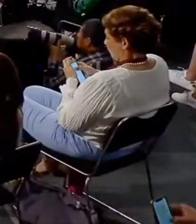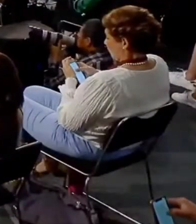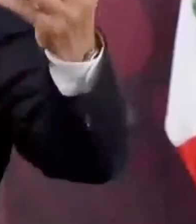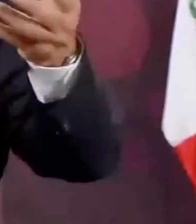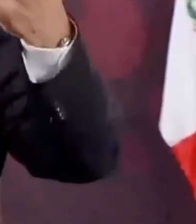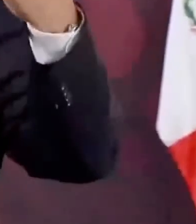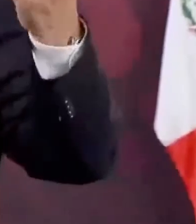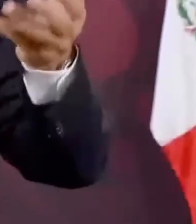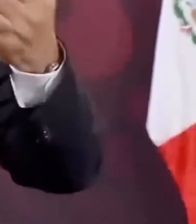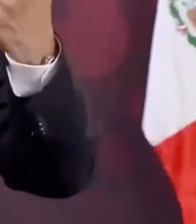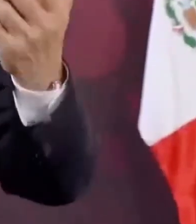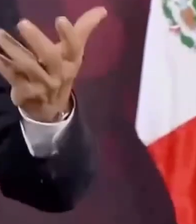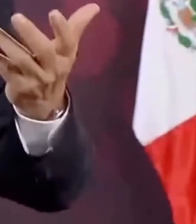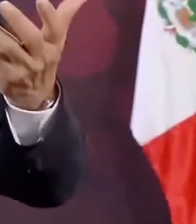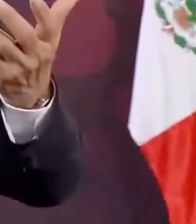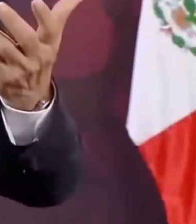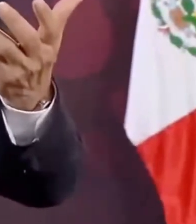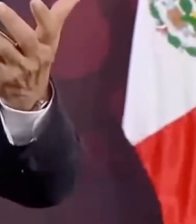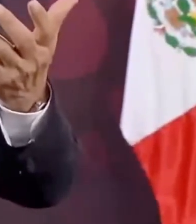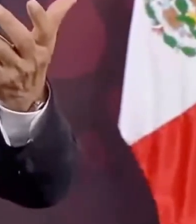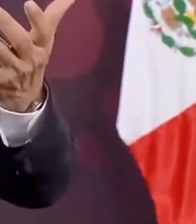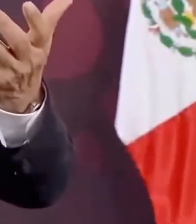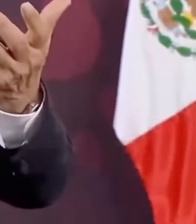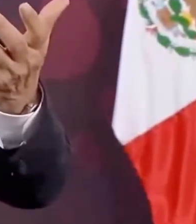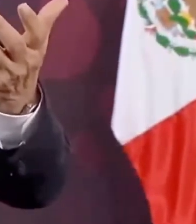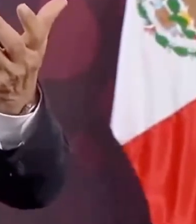ventilando todas estas cosas,